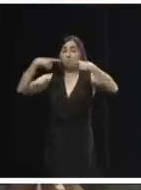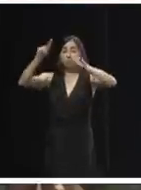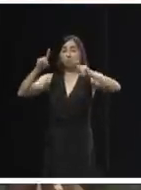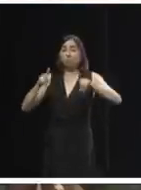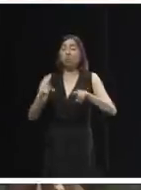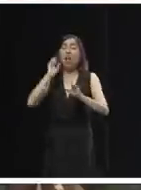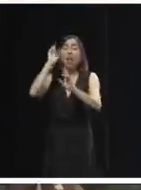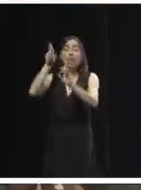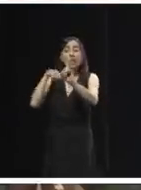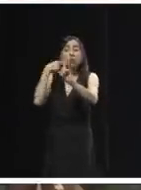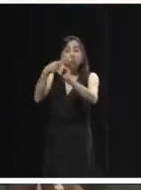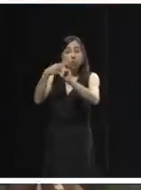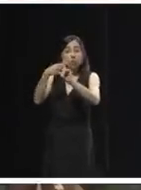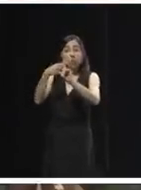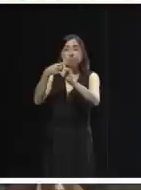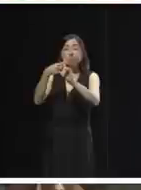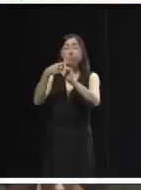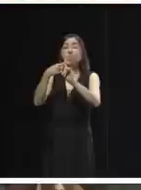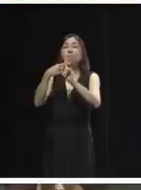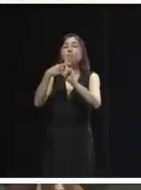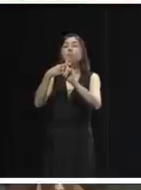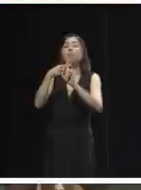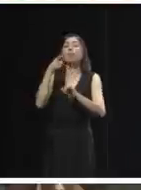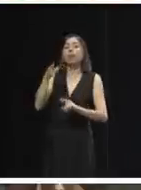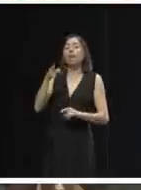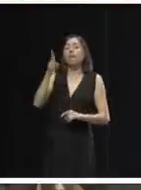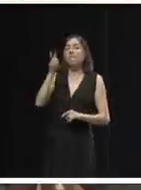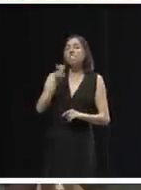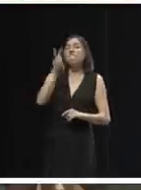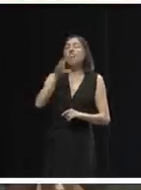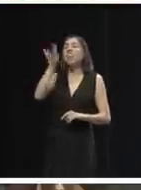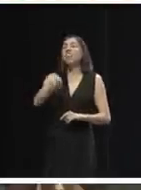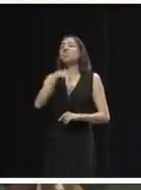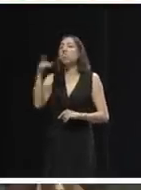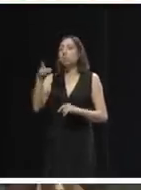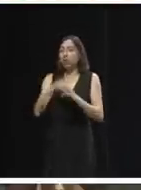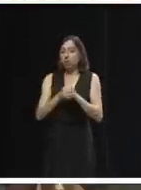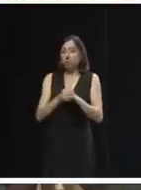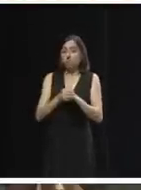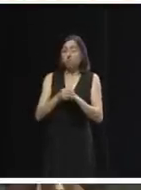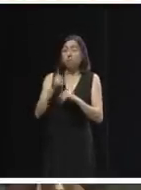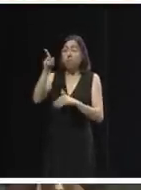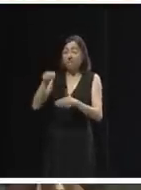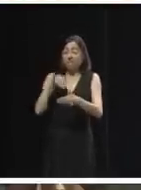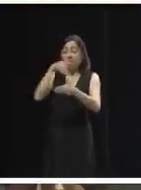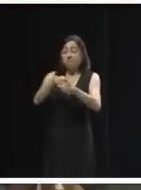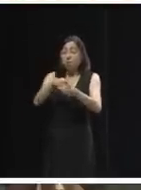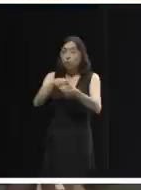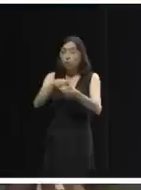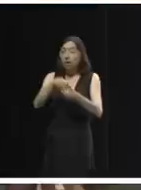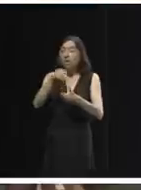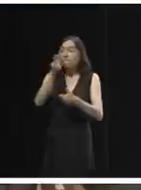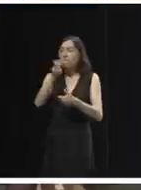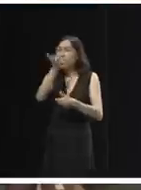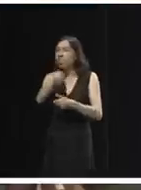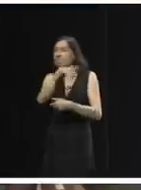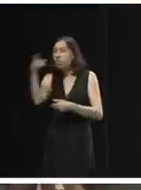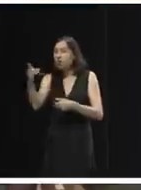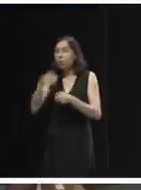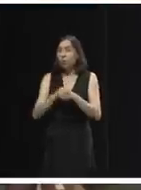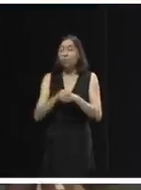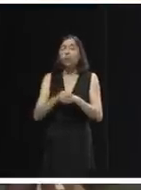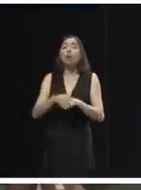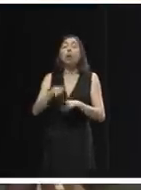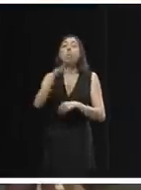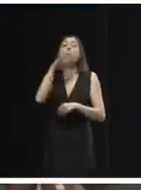Sumar, sí, vale doble. Su voto vale doble. Vale doble por